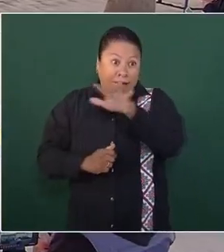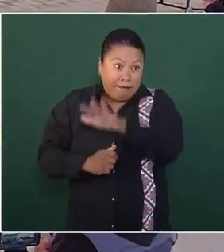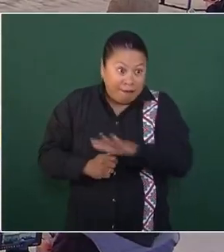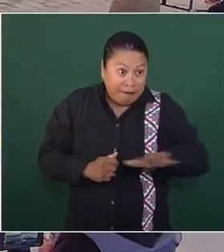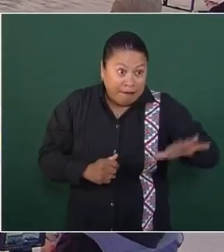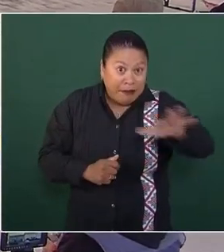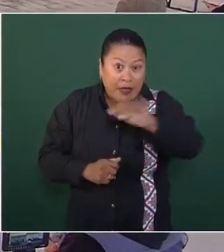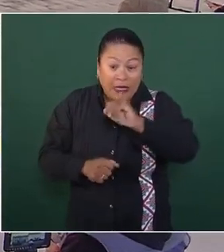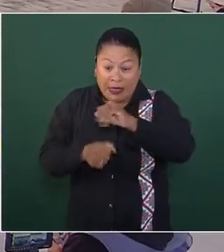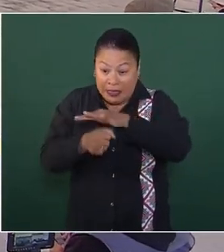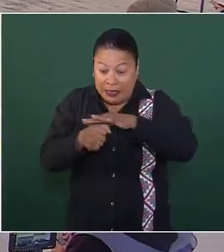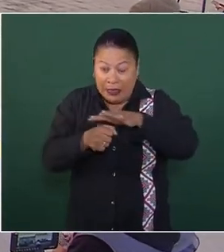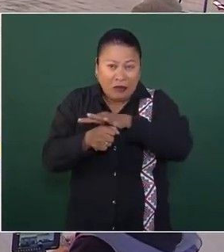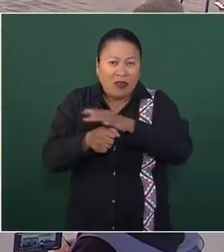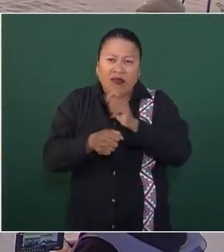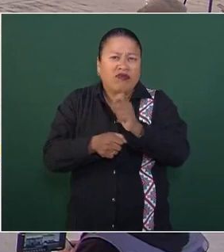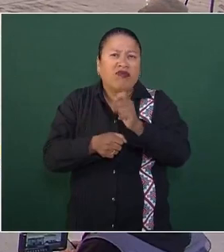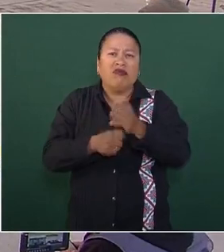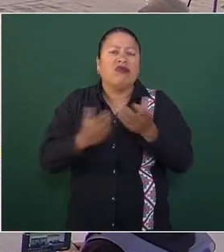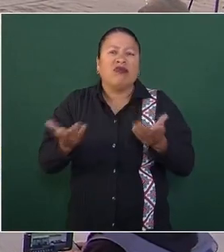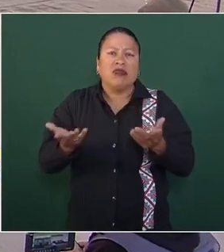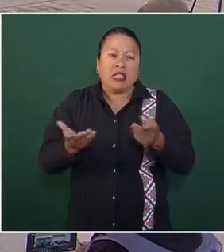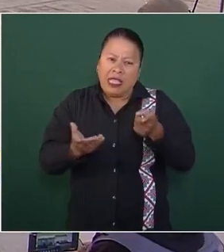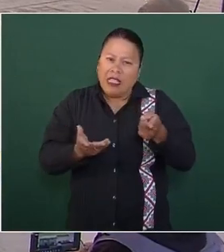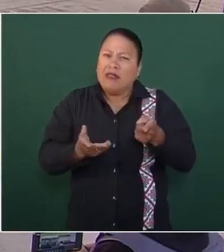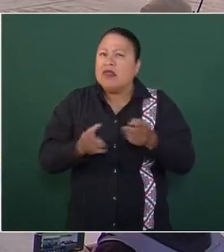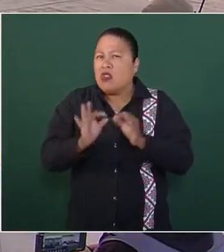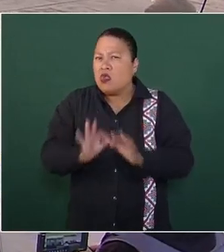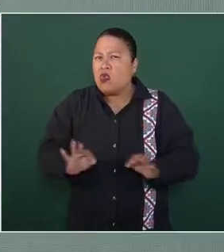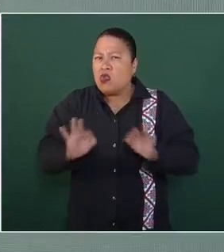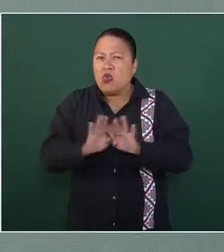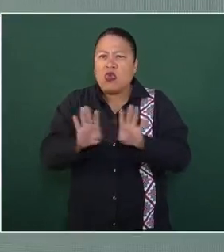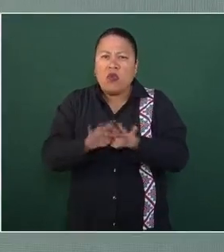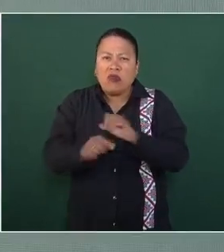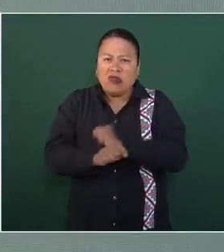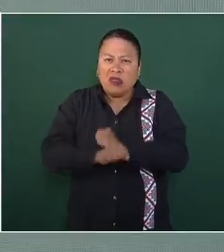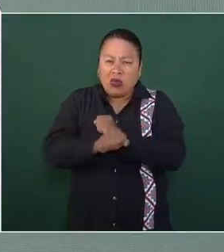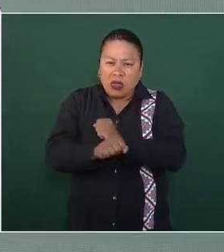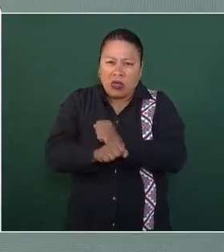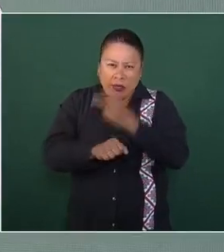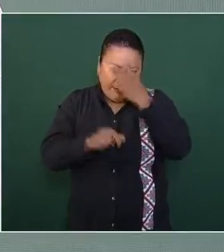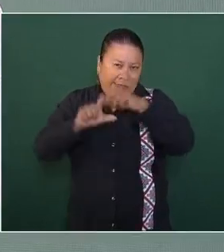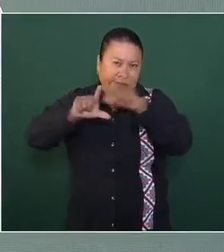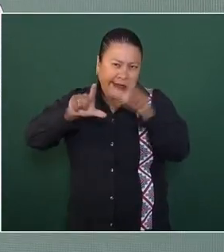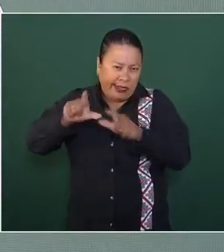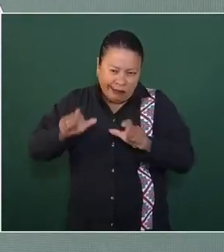se considera una zona estratégica de seguridad nacional